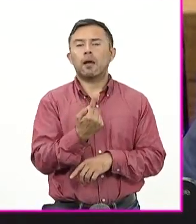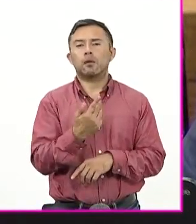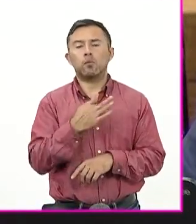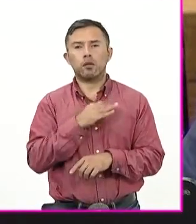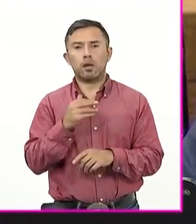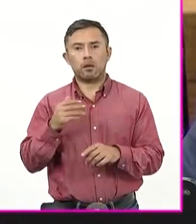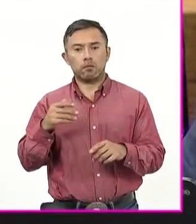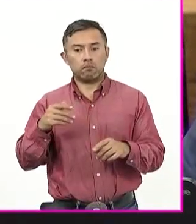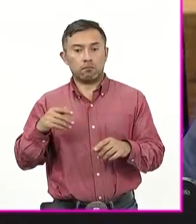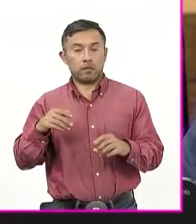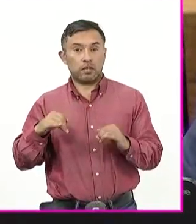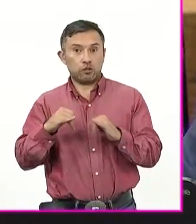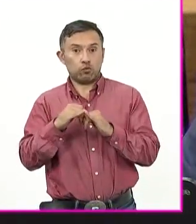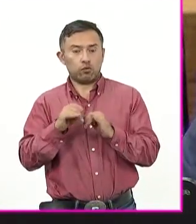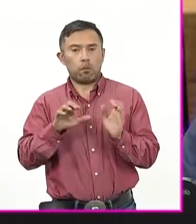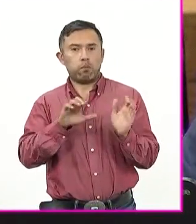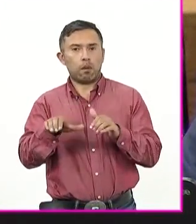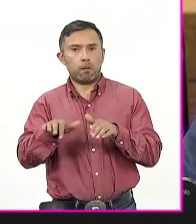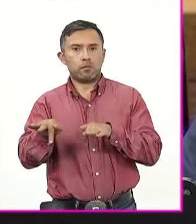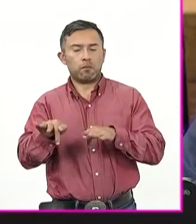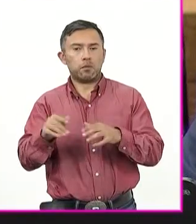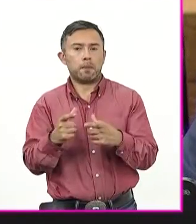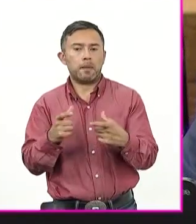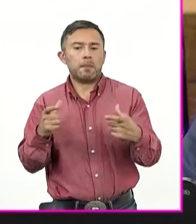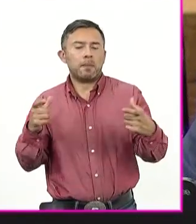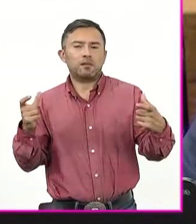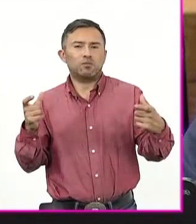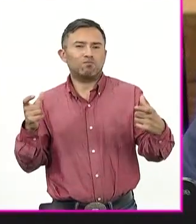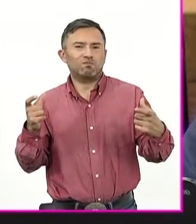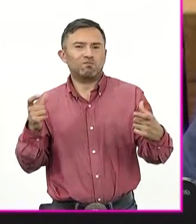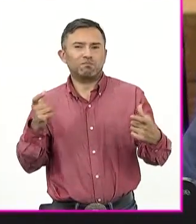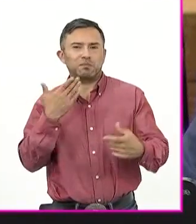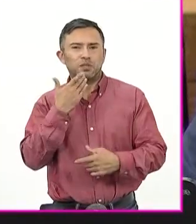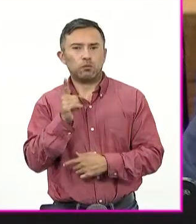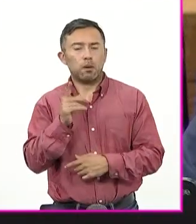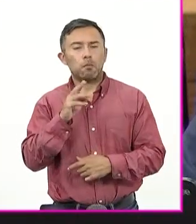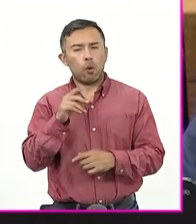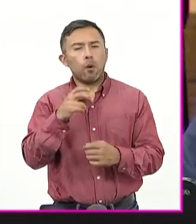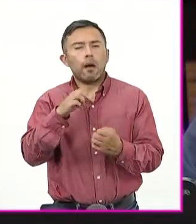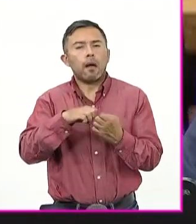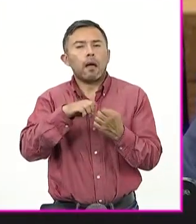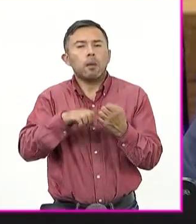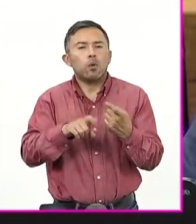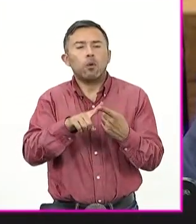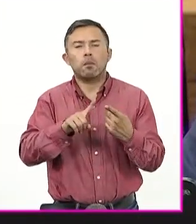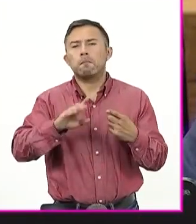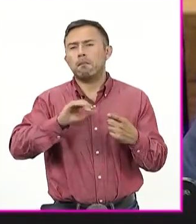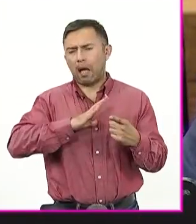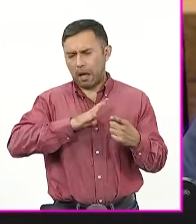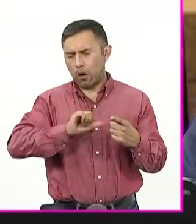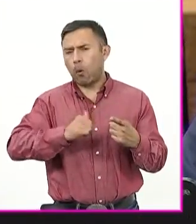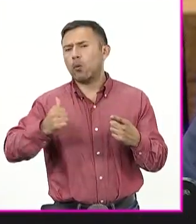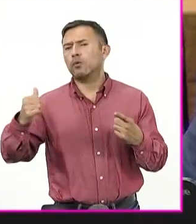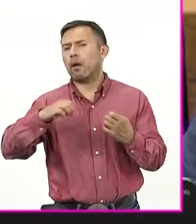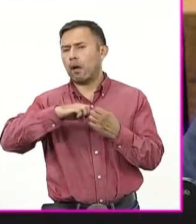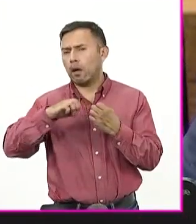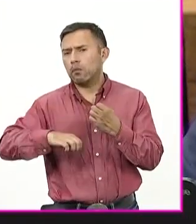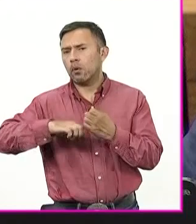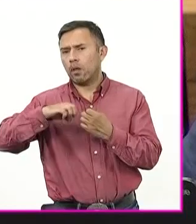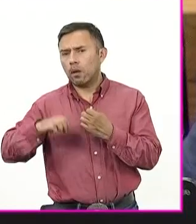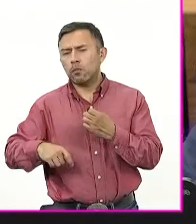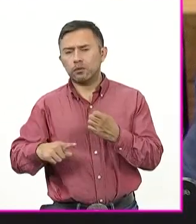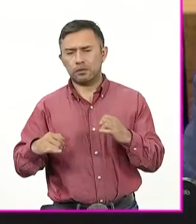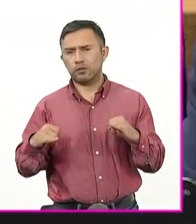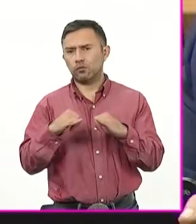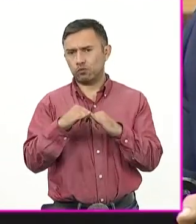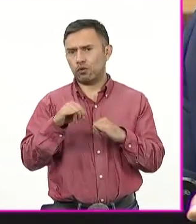de la institución. Pongo este ejemplo y podría poner muchos otros ejemplos en donde esta institución ha seguido esa tarea.